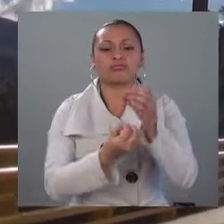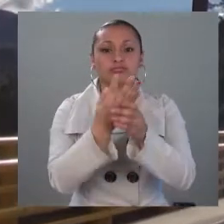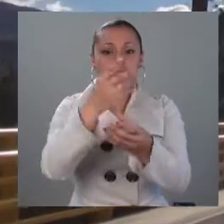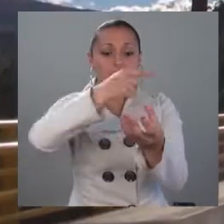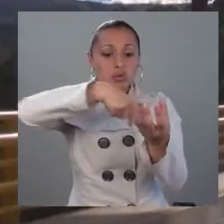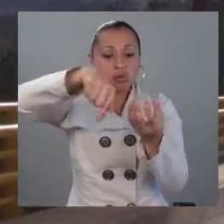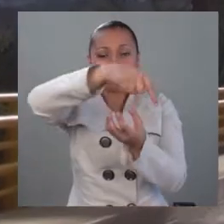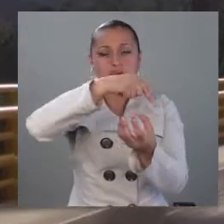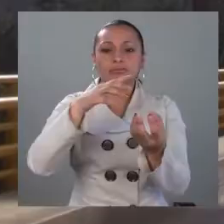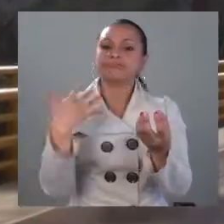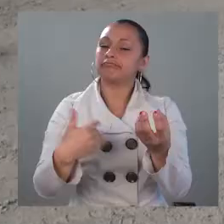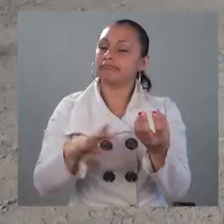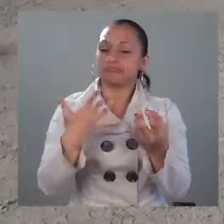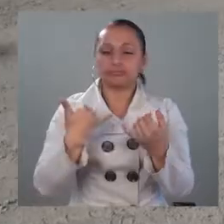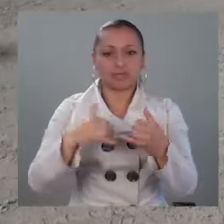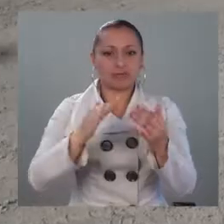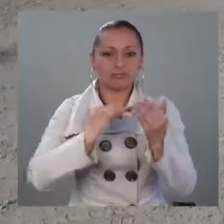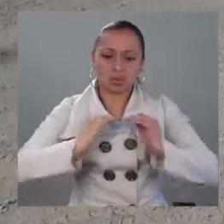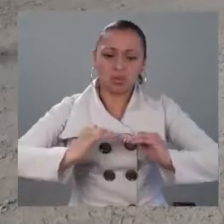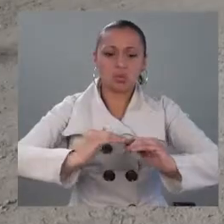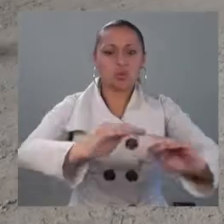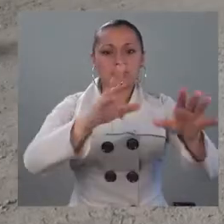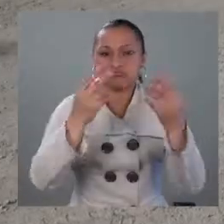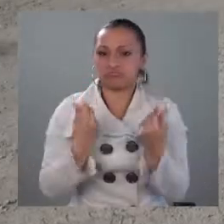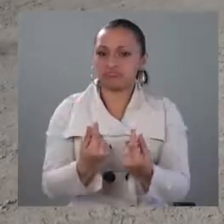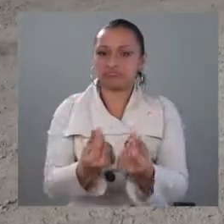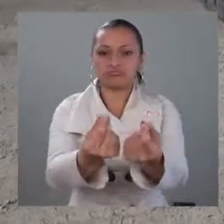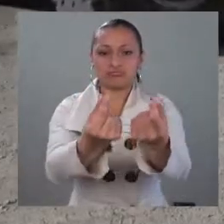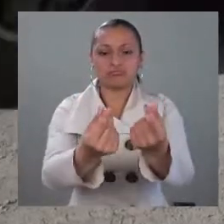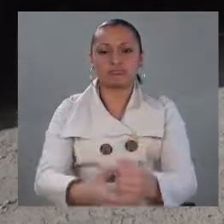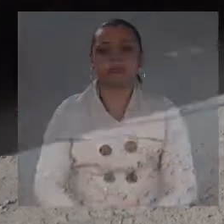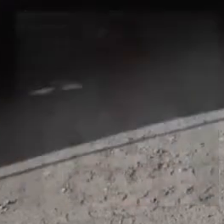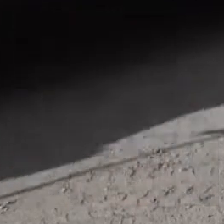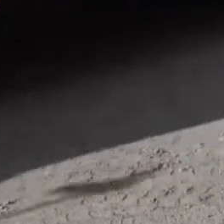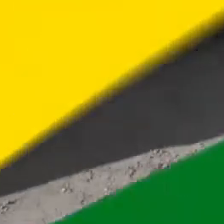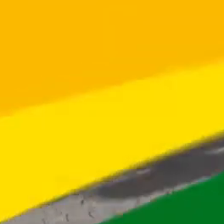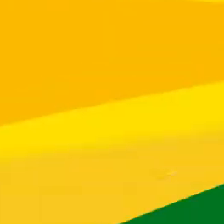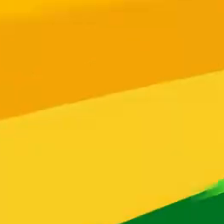una de las más adelantadas en materia de infraestructura vial del departamento.